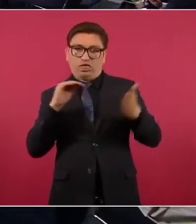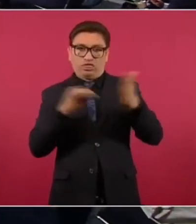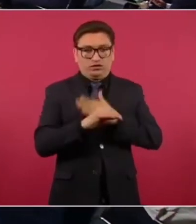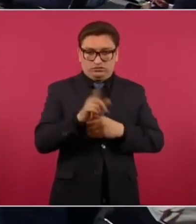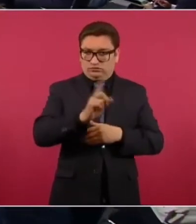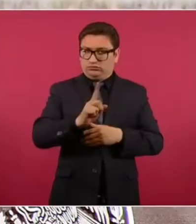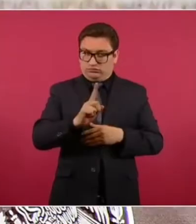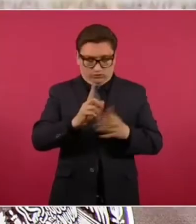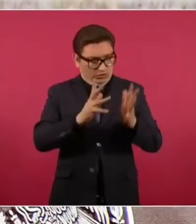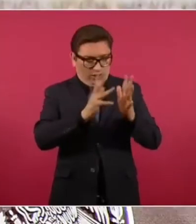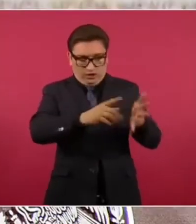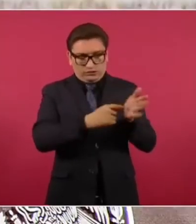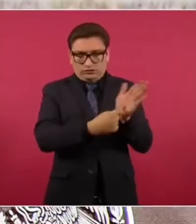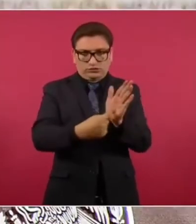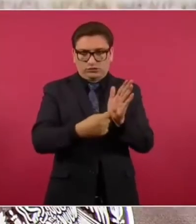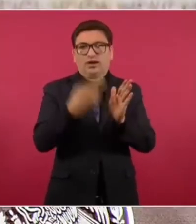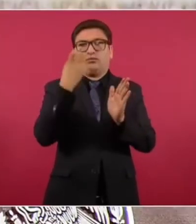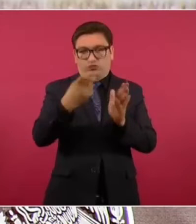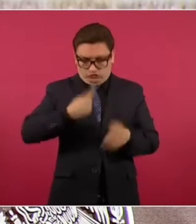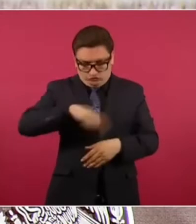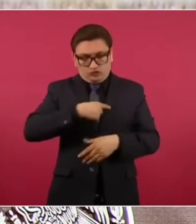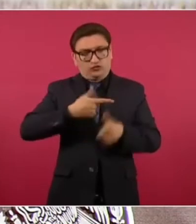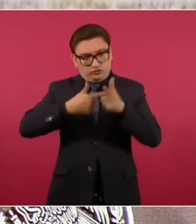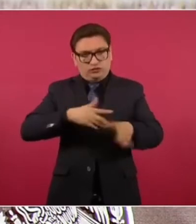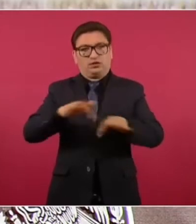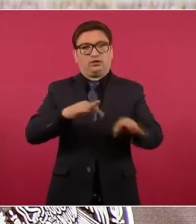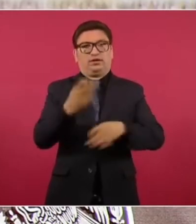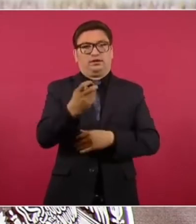Entonces, estamos en esto.